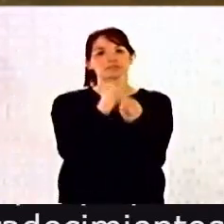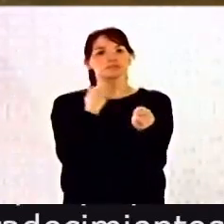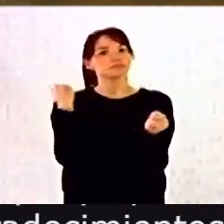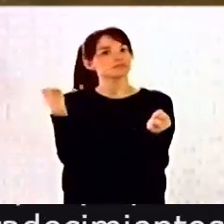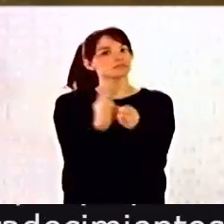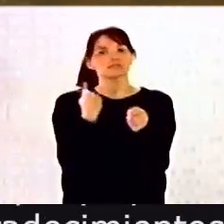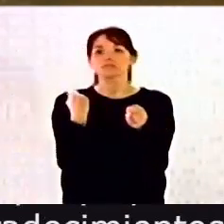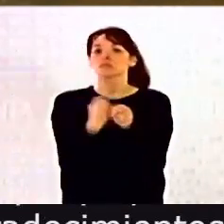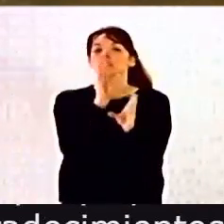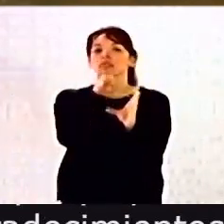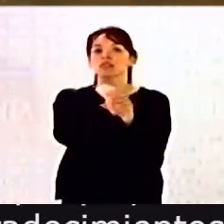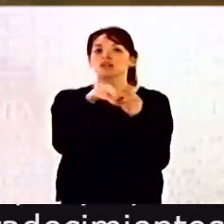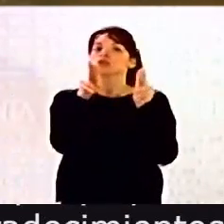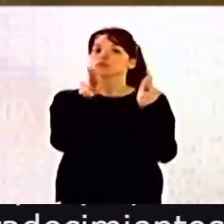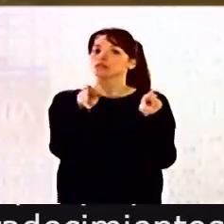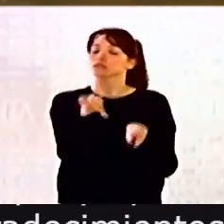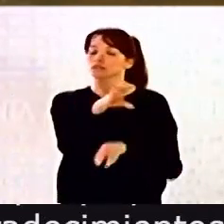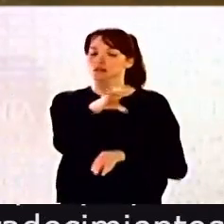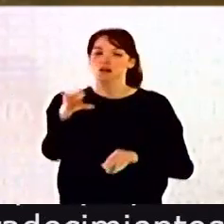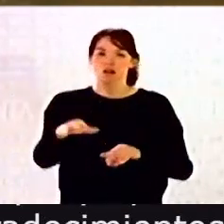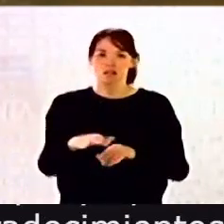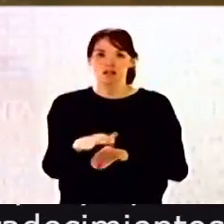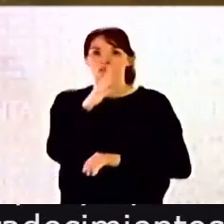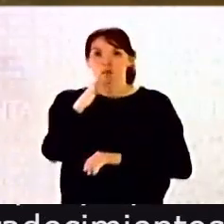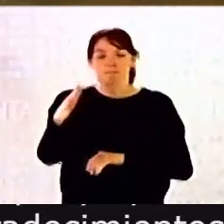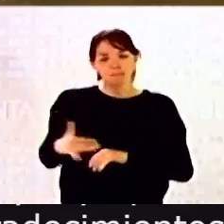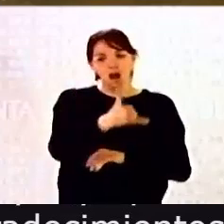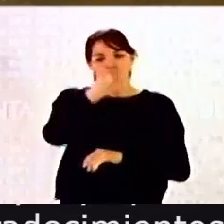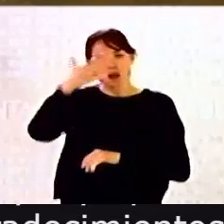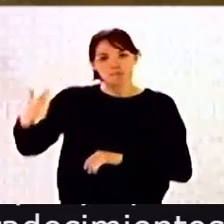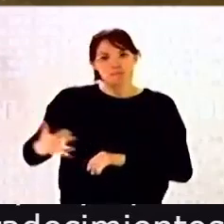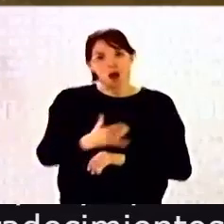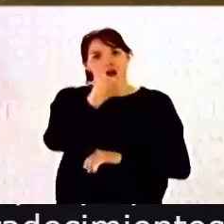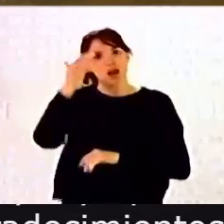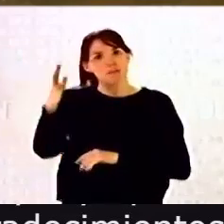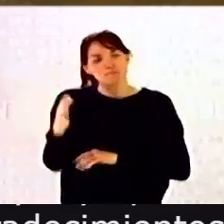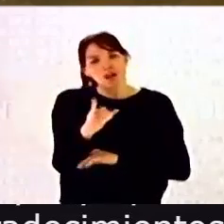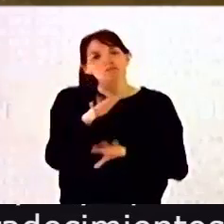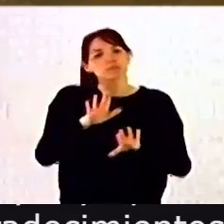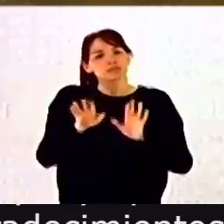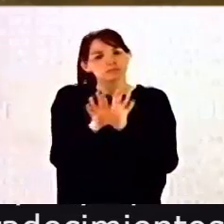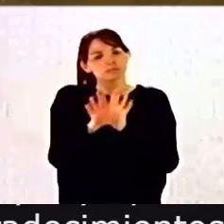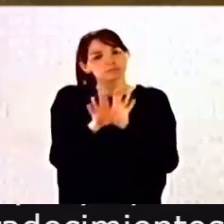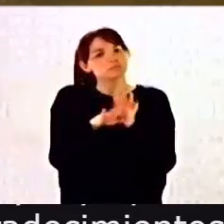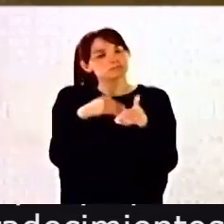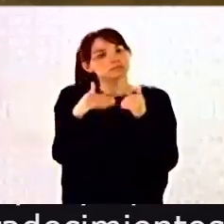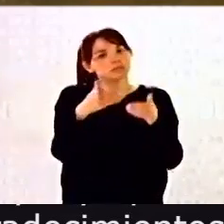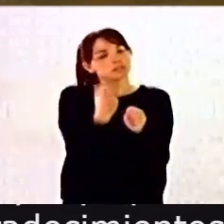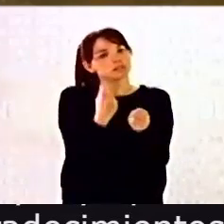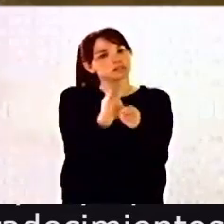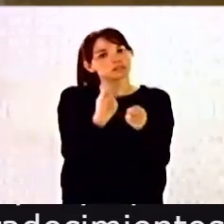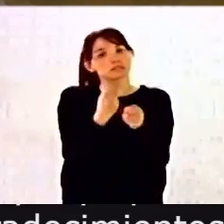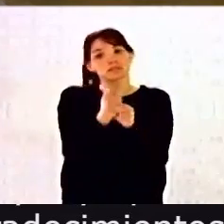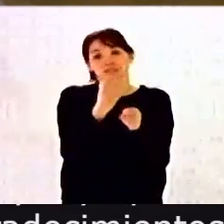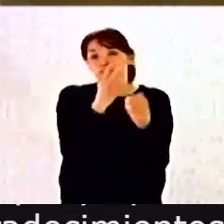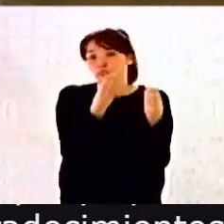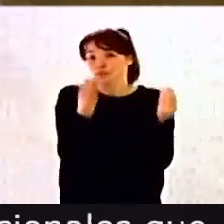personas dentro del Cuartillo, con todas las bajas que han tenido y todos los profesionales que hemos tenido